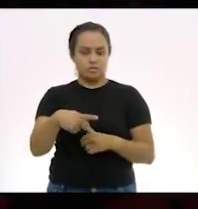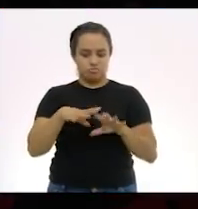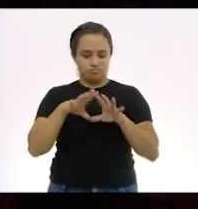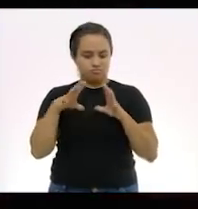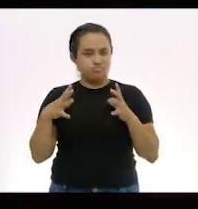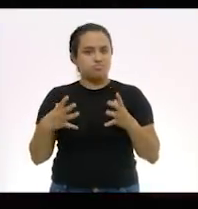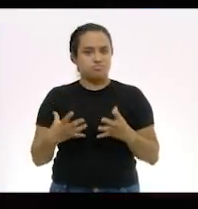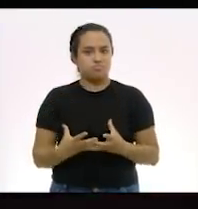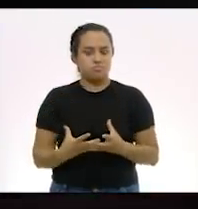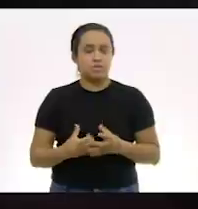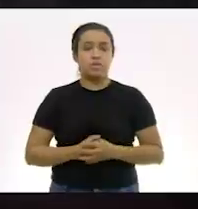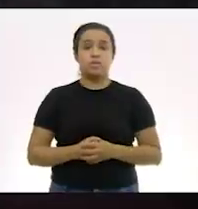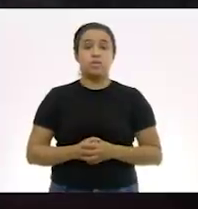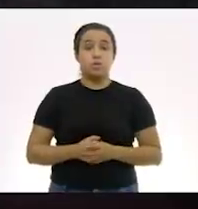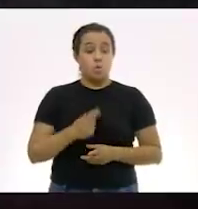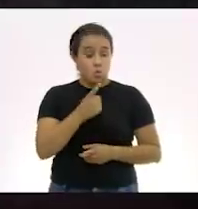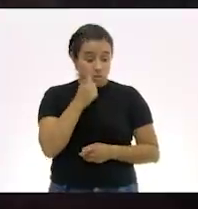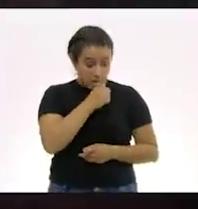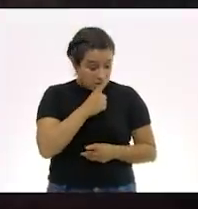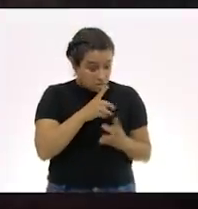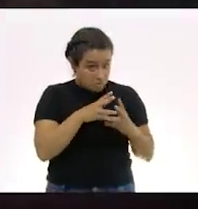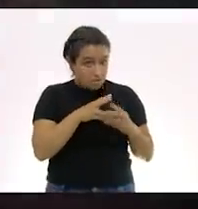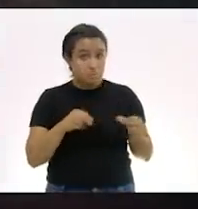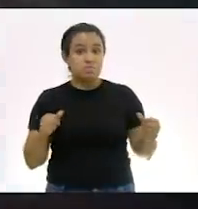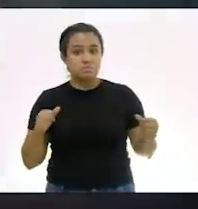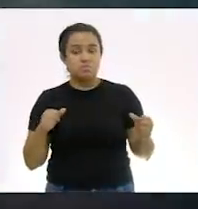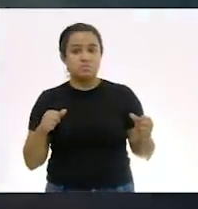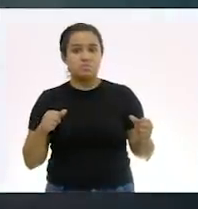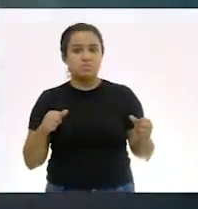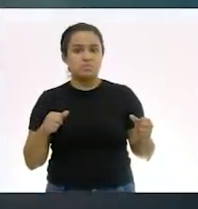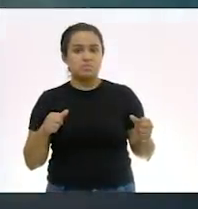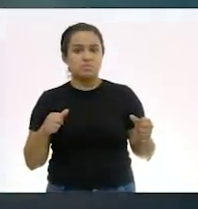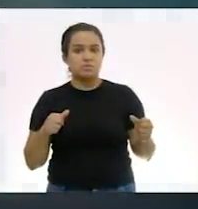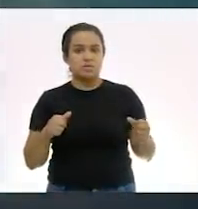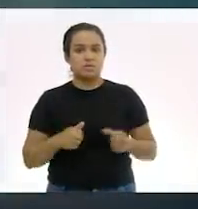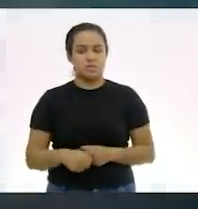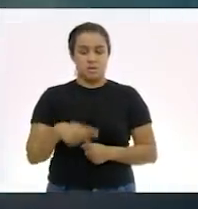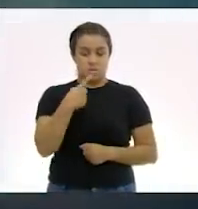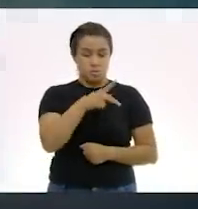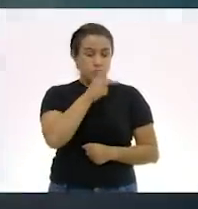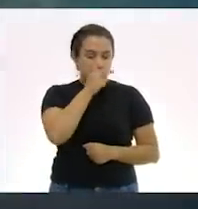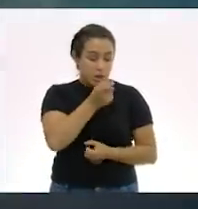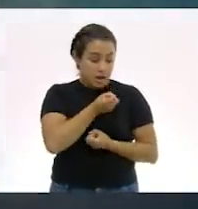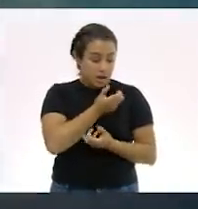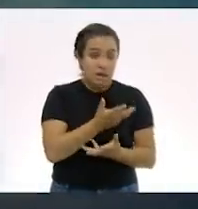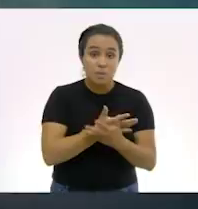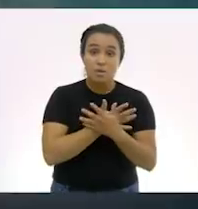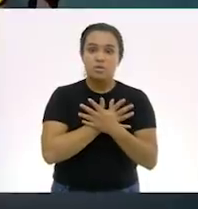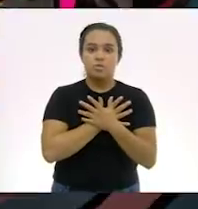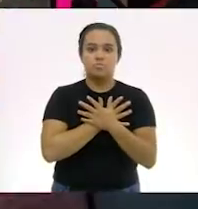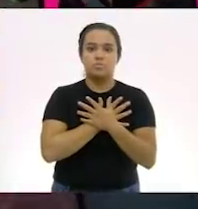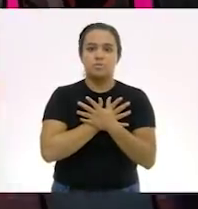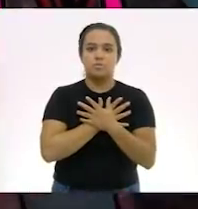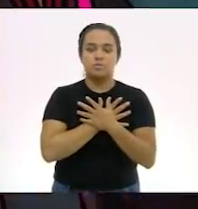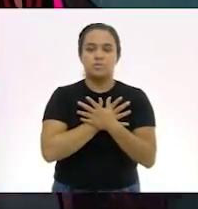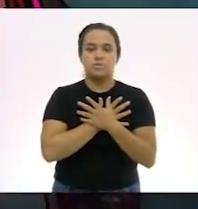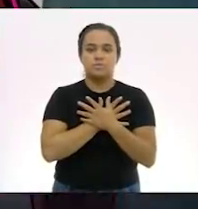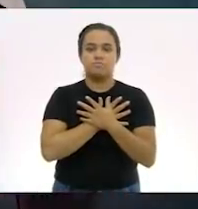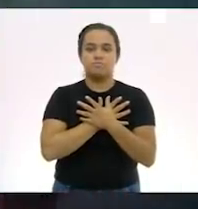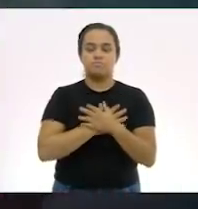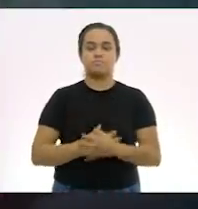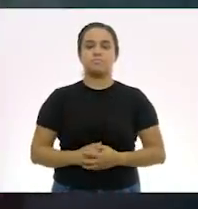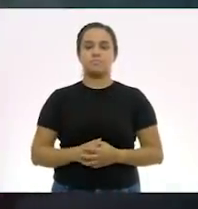o panto yolo, ayuhuele tiquita. Que maceta torca manale pulubi. No chitle nunca y panitla te pactli.